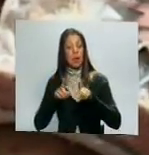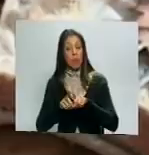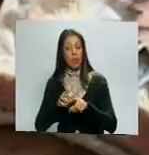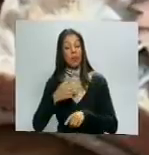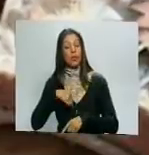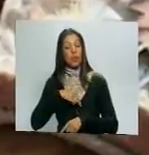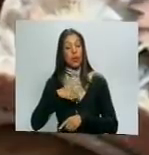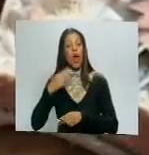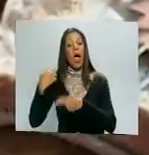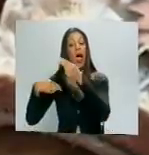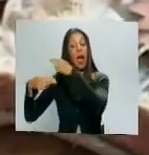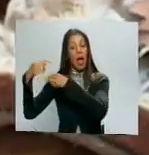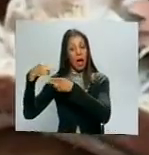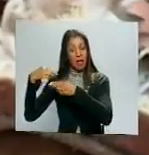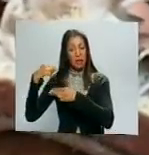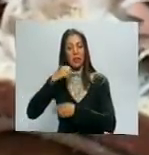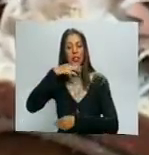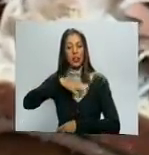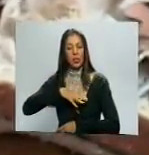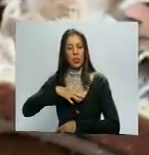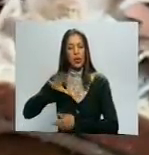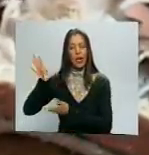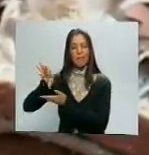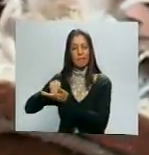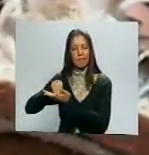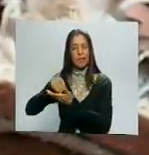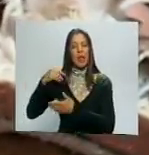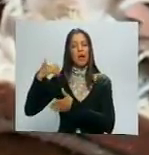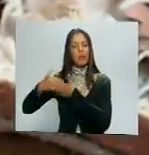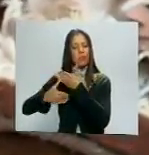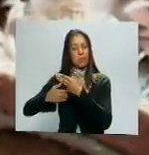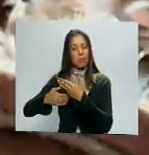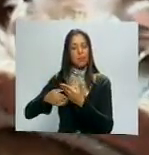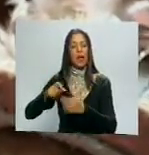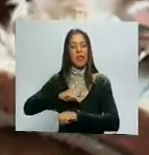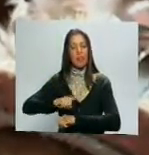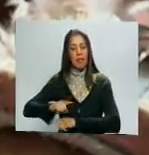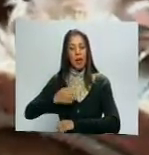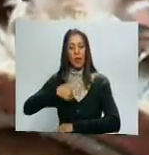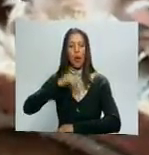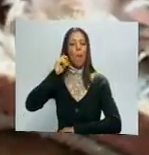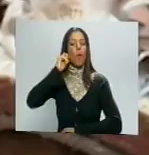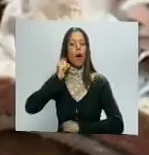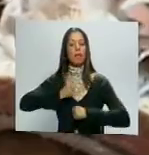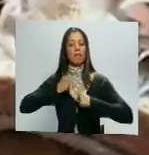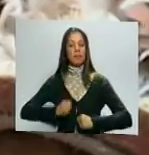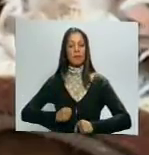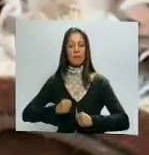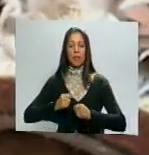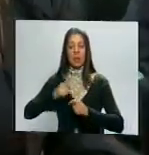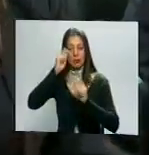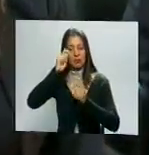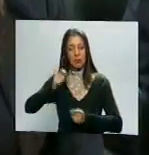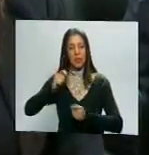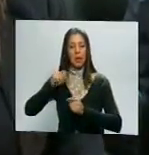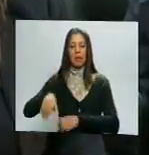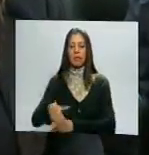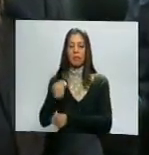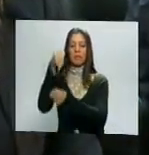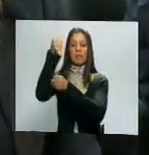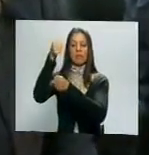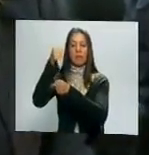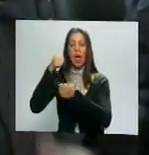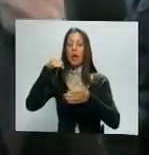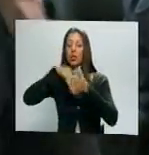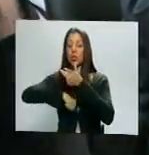las mujeres patriotas y revolucionarias a lo largo de la historia, debemos ser dignas de levantar las banderas de lucha de